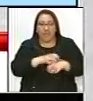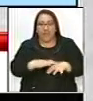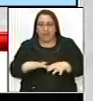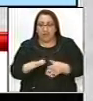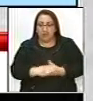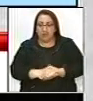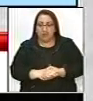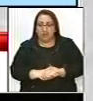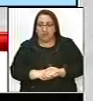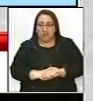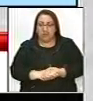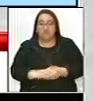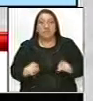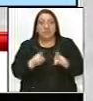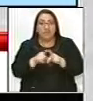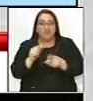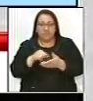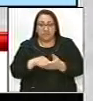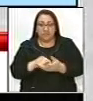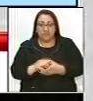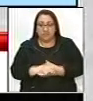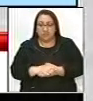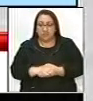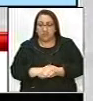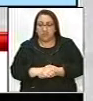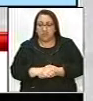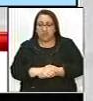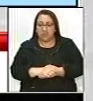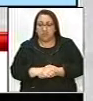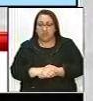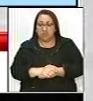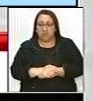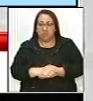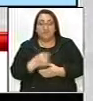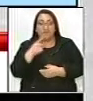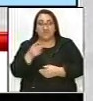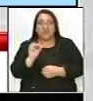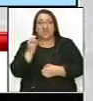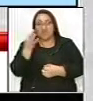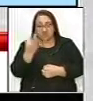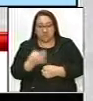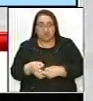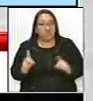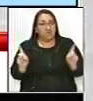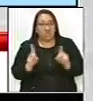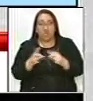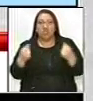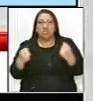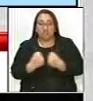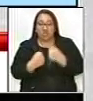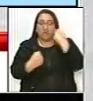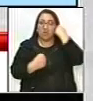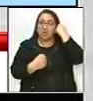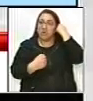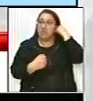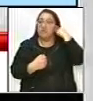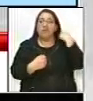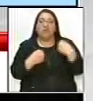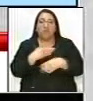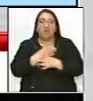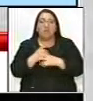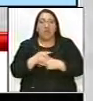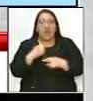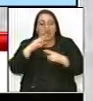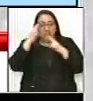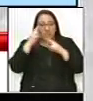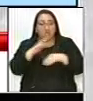la, además, el condicionante, siempre que no afecte en forma alguna a la soberanía